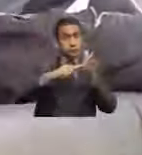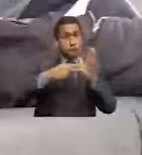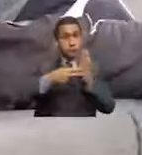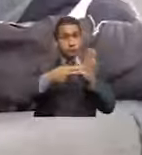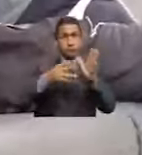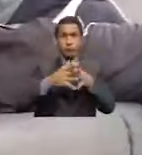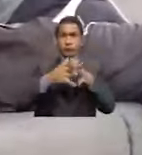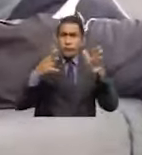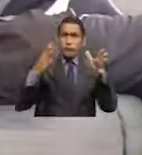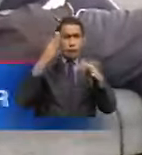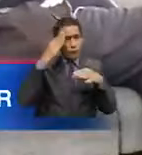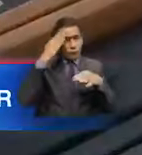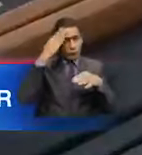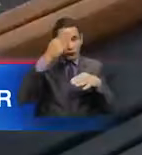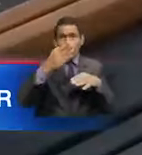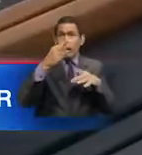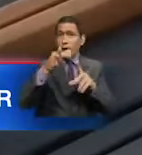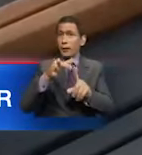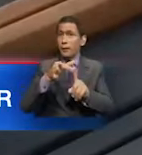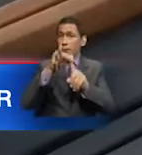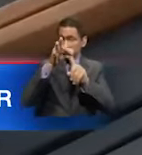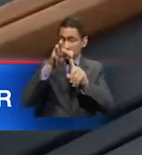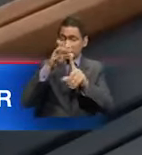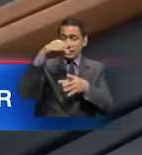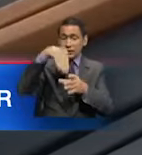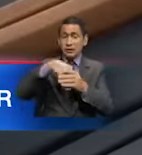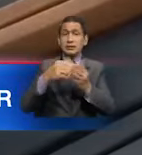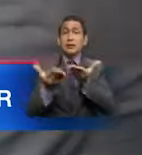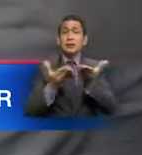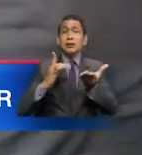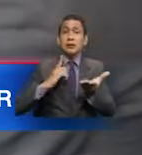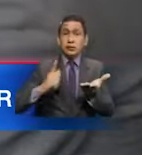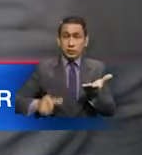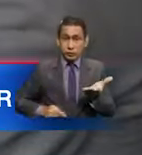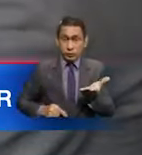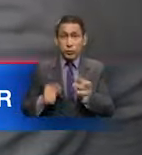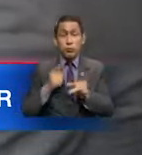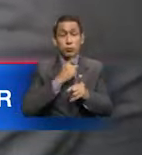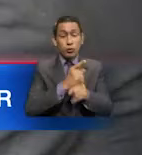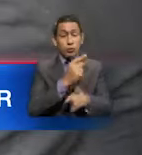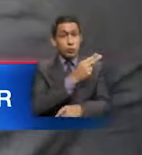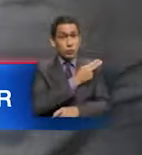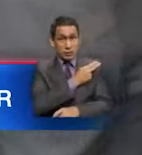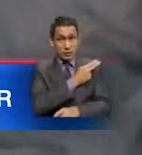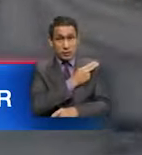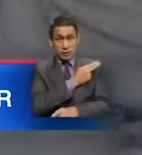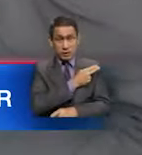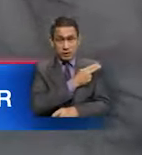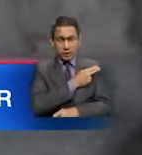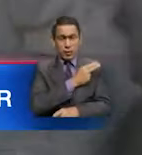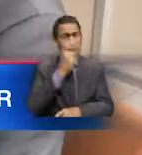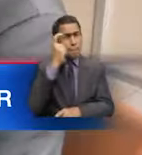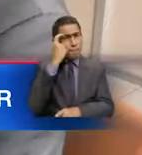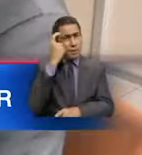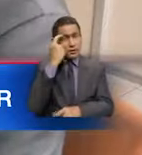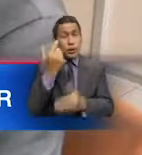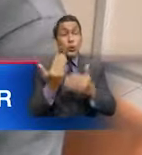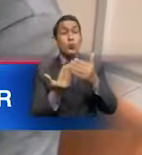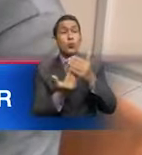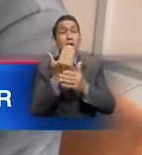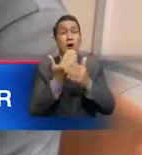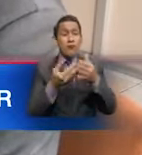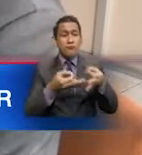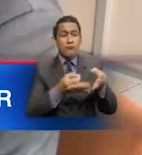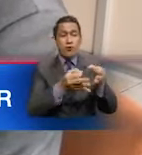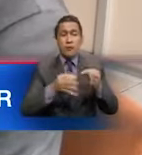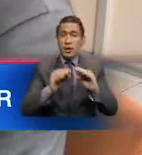desafíos significativos, especialmente en el ámbito de la salud. Es por ello que algunas universidades ya han adaptado sus planes de estudio para formar